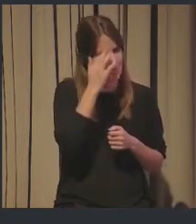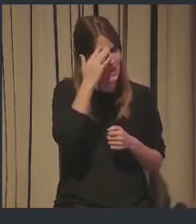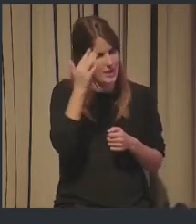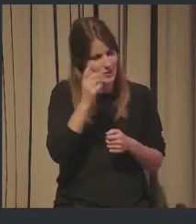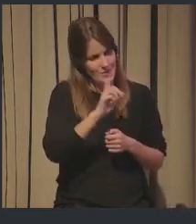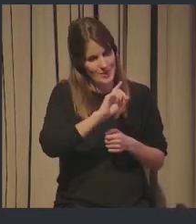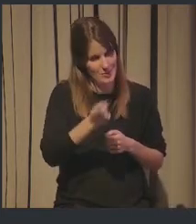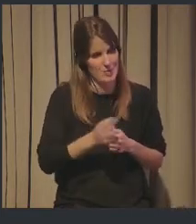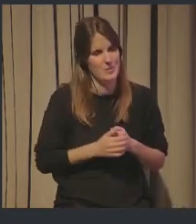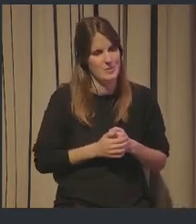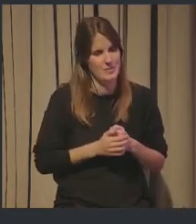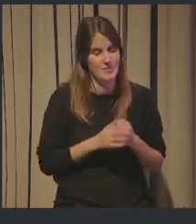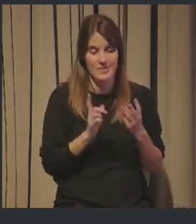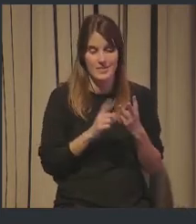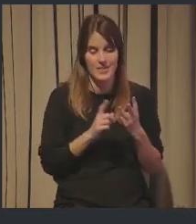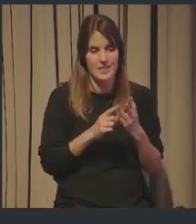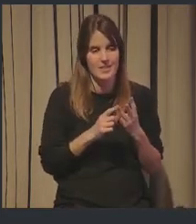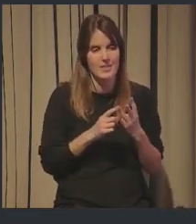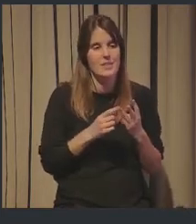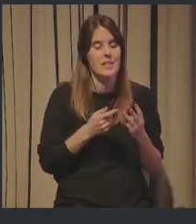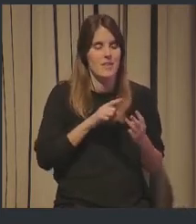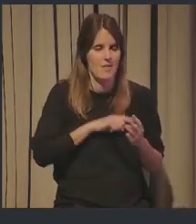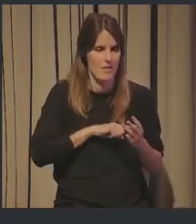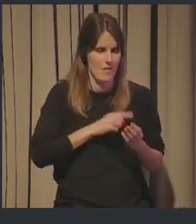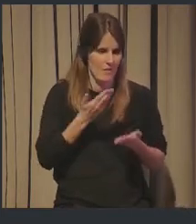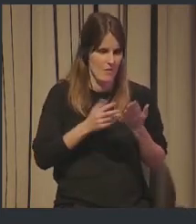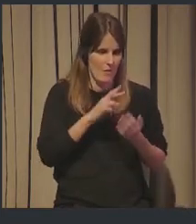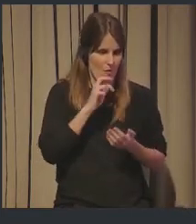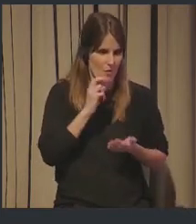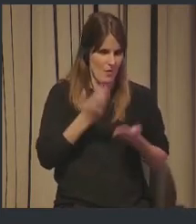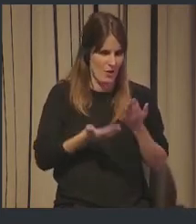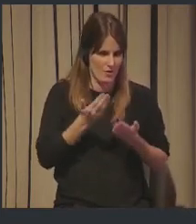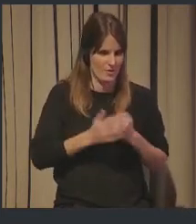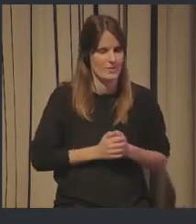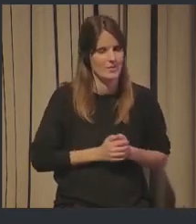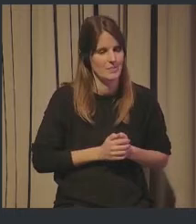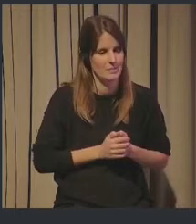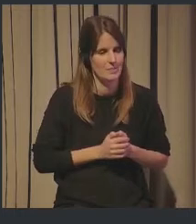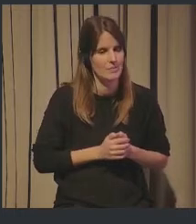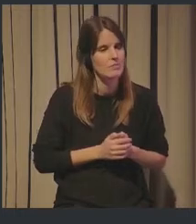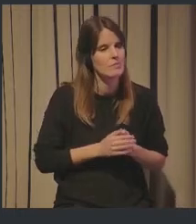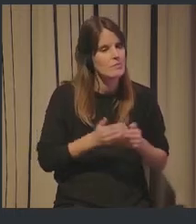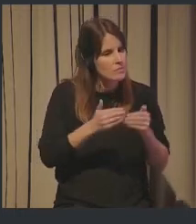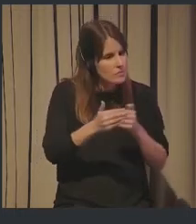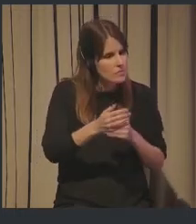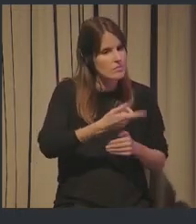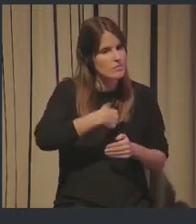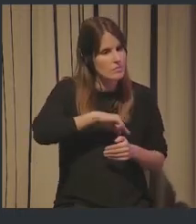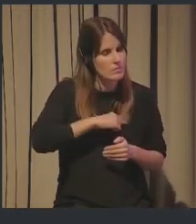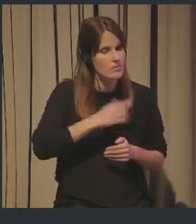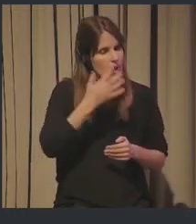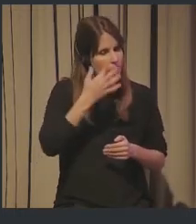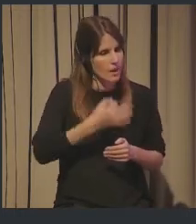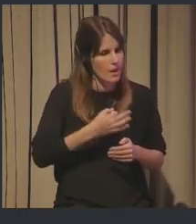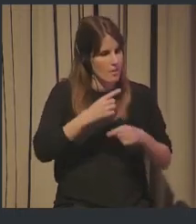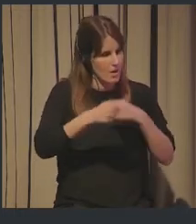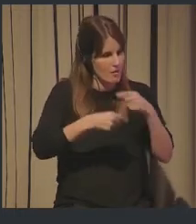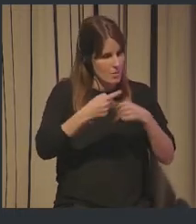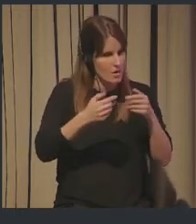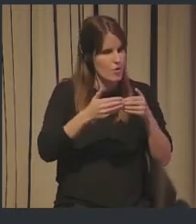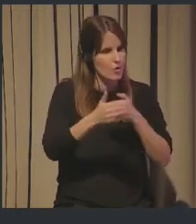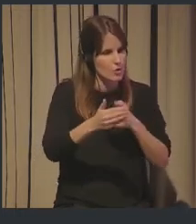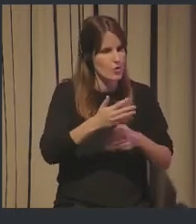imaginación, sino que proviene de los valores. Pero ¿qué es lo que queremos realmente para nosotros y nuestras familias y